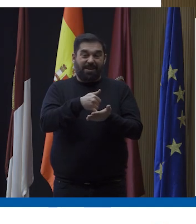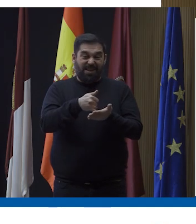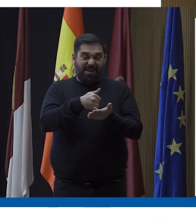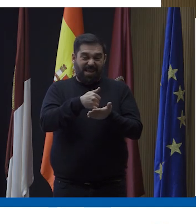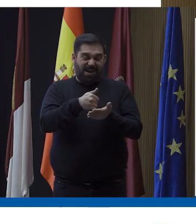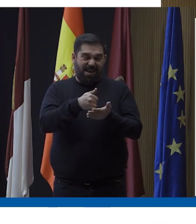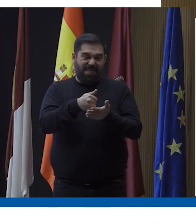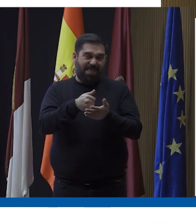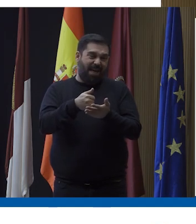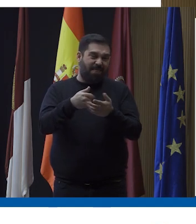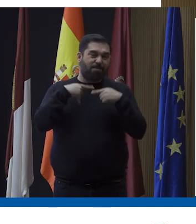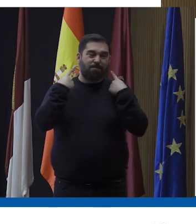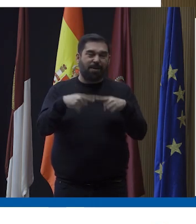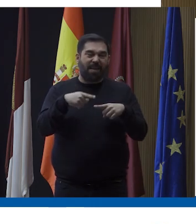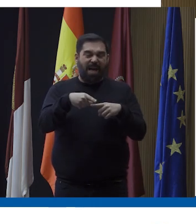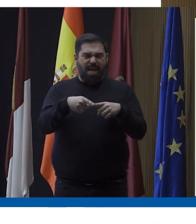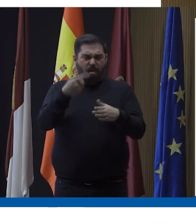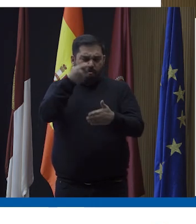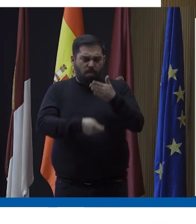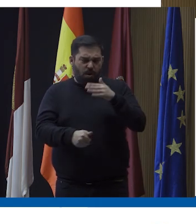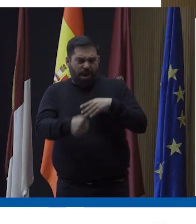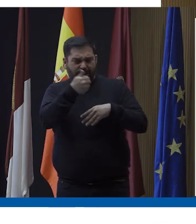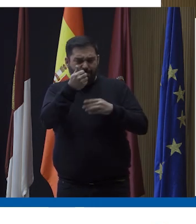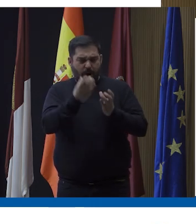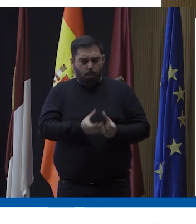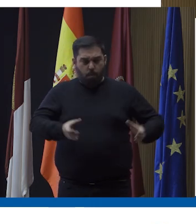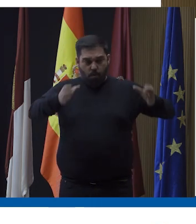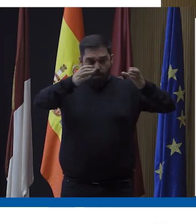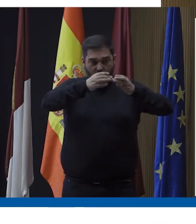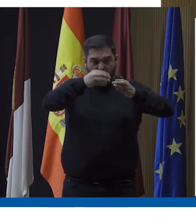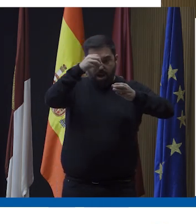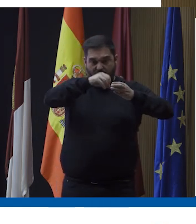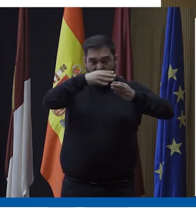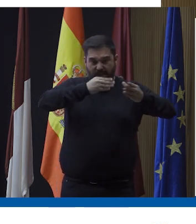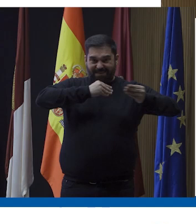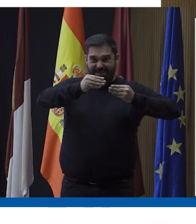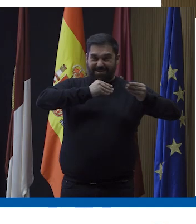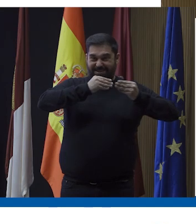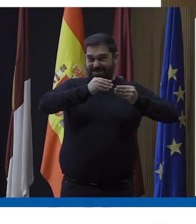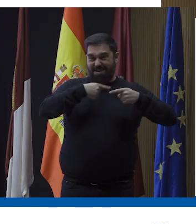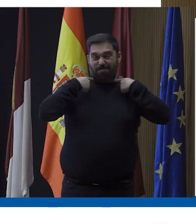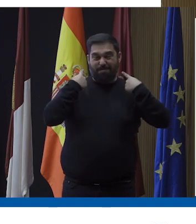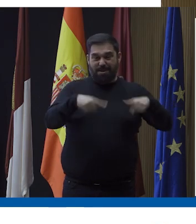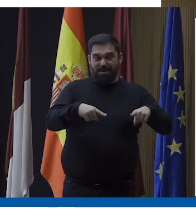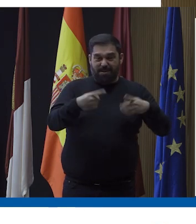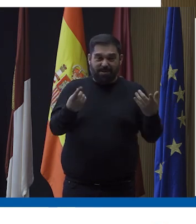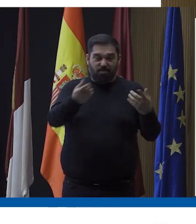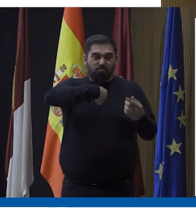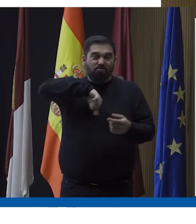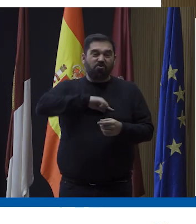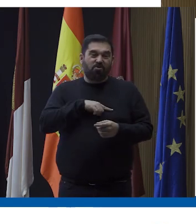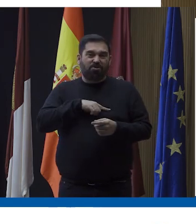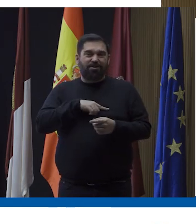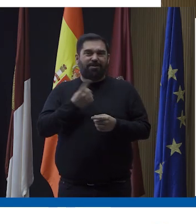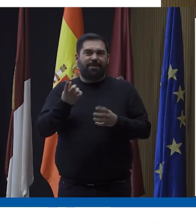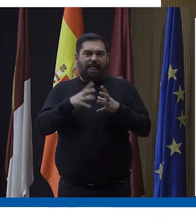más rígida, no tenga esa capacidad de almacenaje, ni sea tan elástica, ¿vale? Y que tengamos un poco de sensación